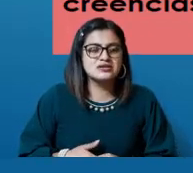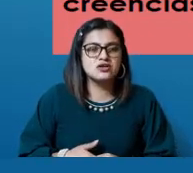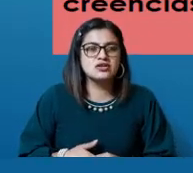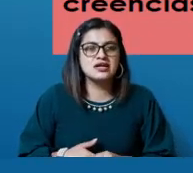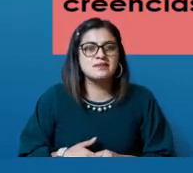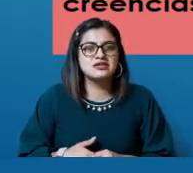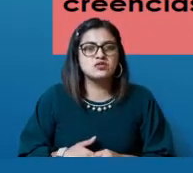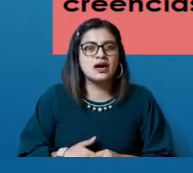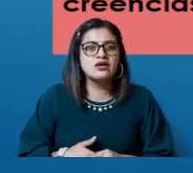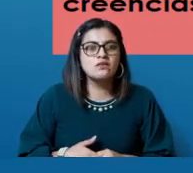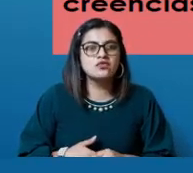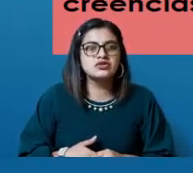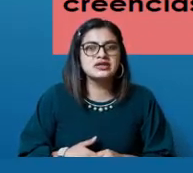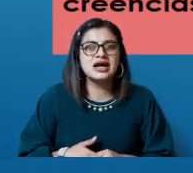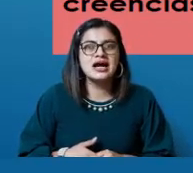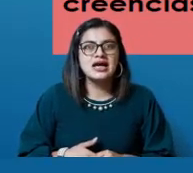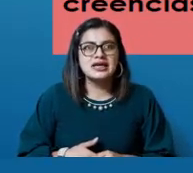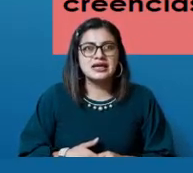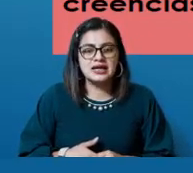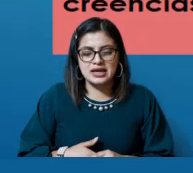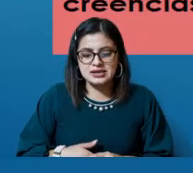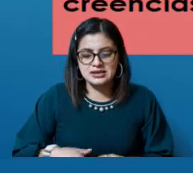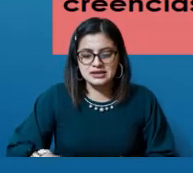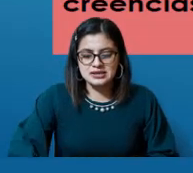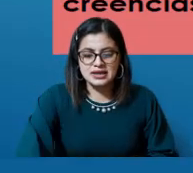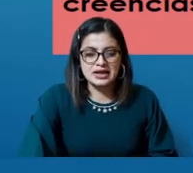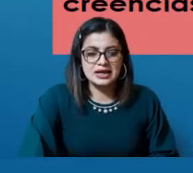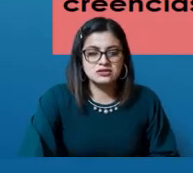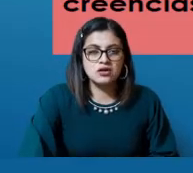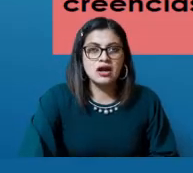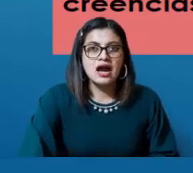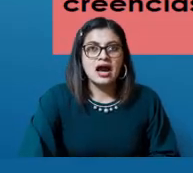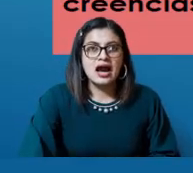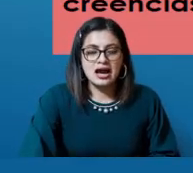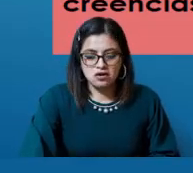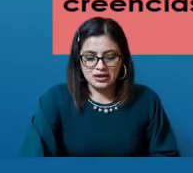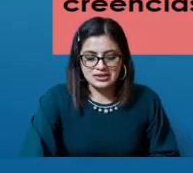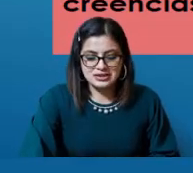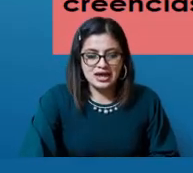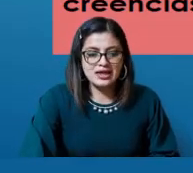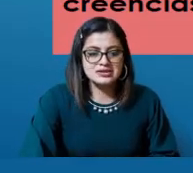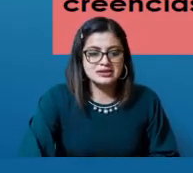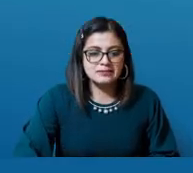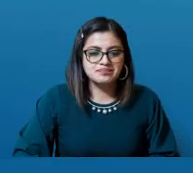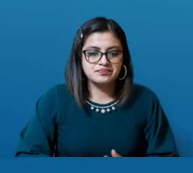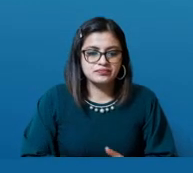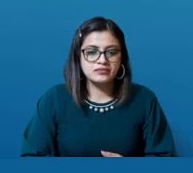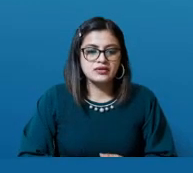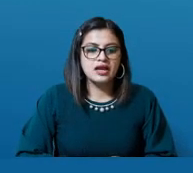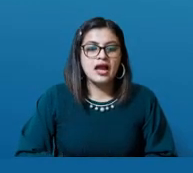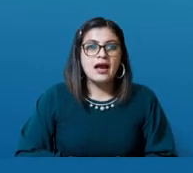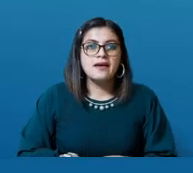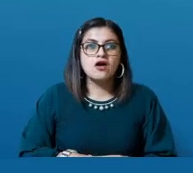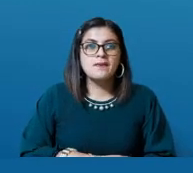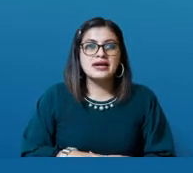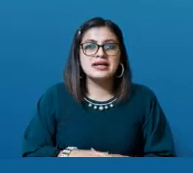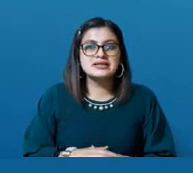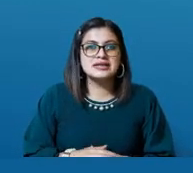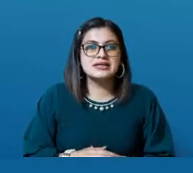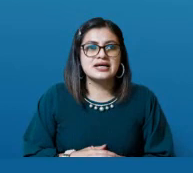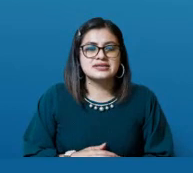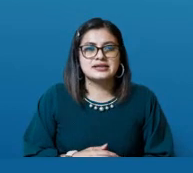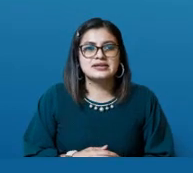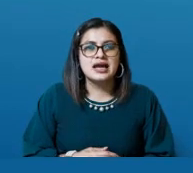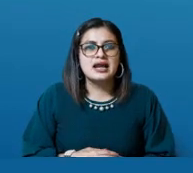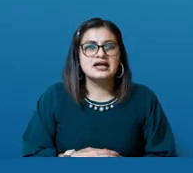propias tradiciones, vestuario, música y creencias en relación a lo que es la danza. Los